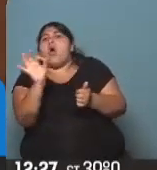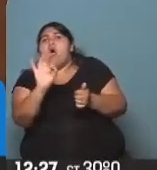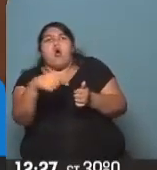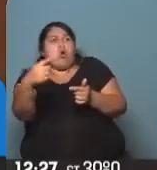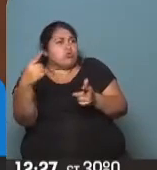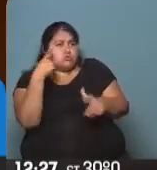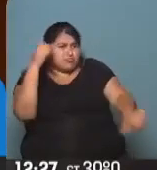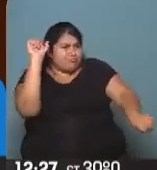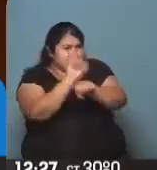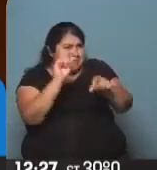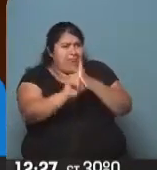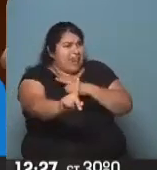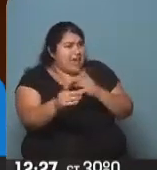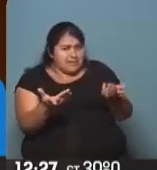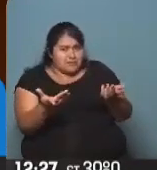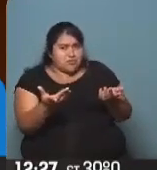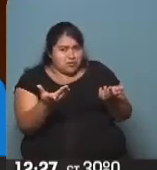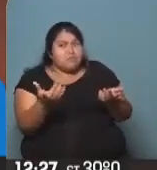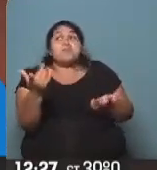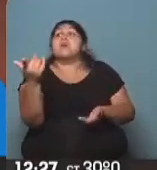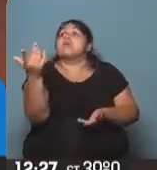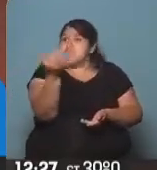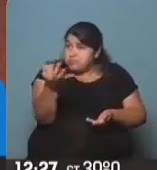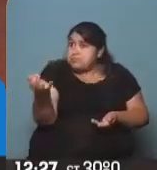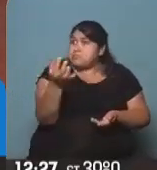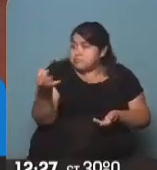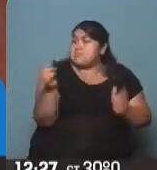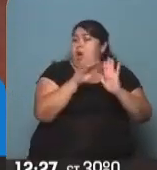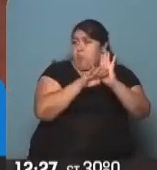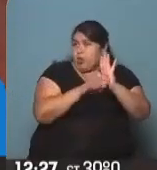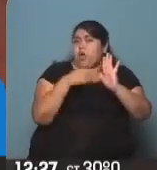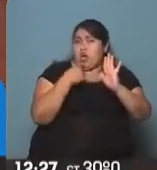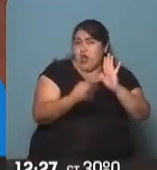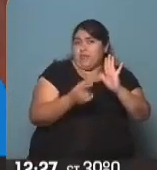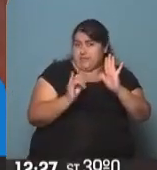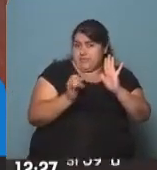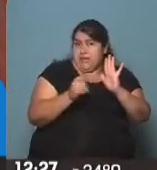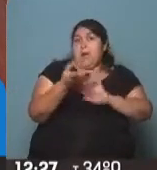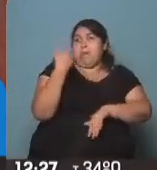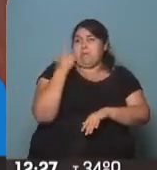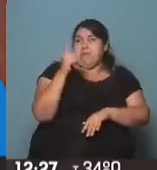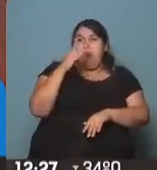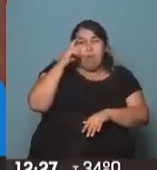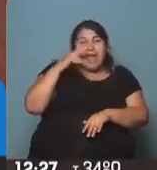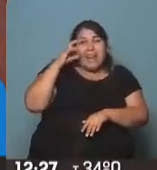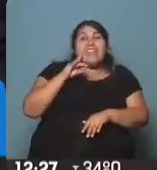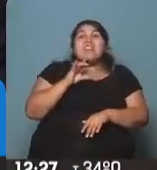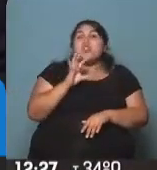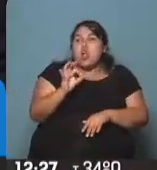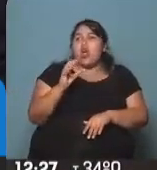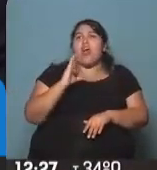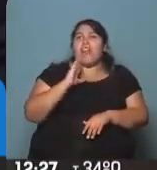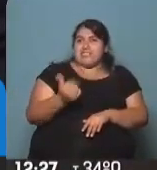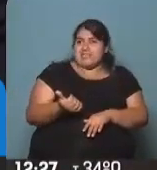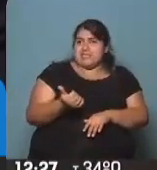¿A la cárcel? No pasa, Ese no sucede ese muy es seguido. un protocolo Sí. que hizo sobre todo Benedicto XVI Sí. y no se cumple. Bueno, algún día